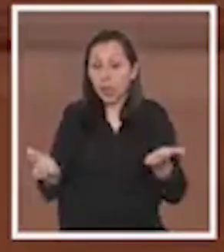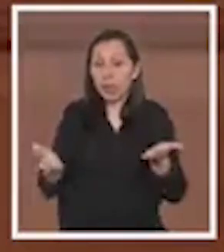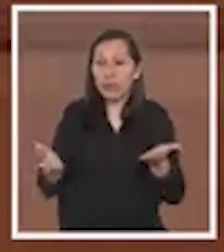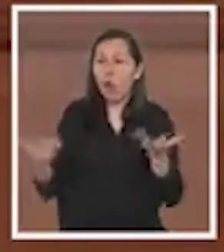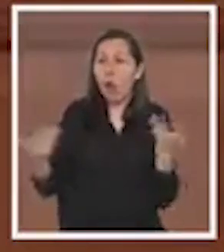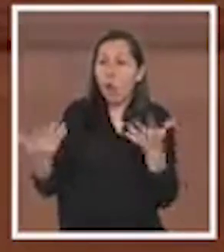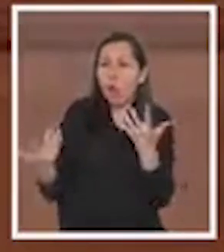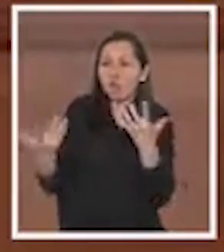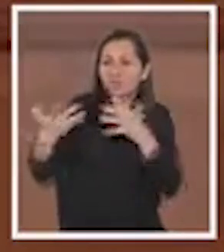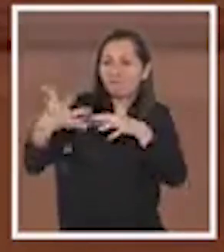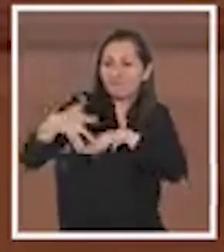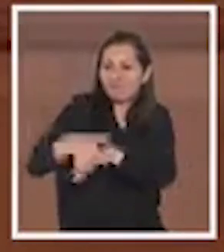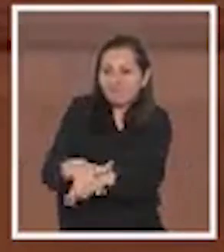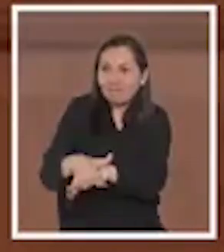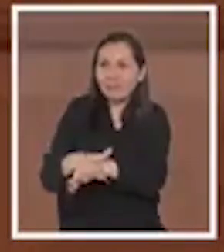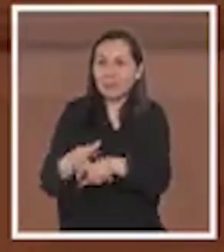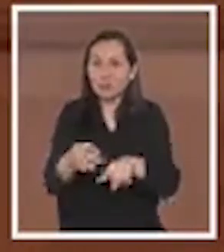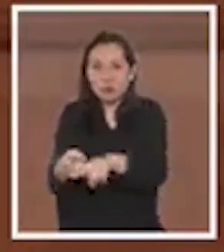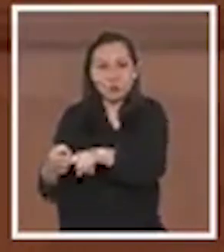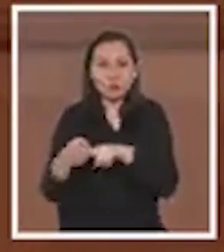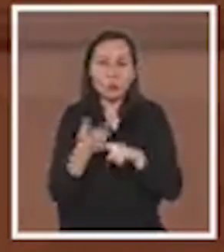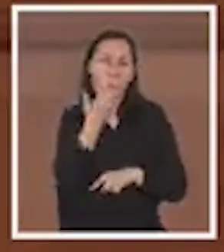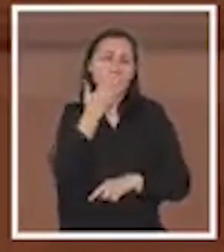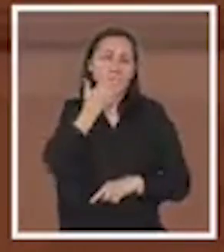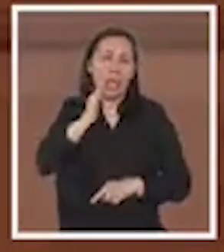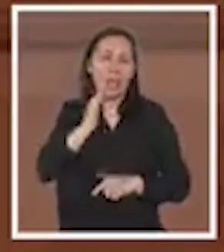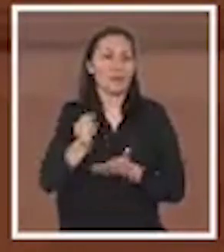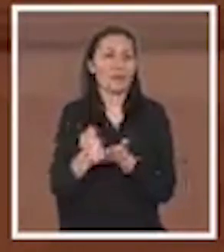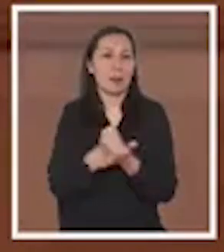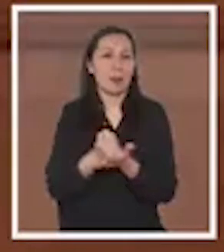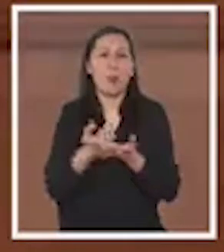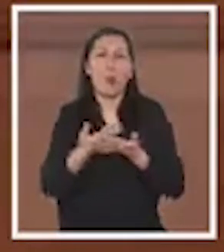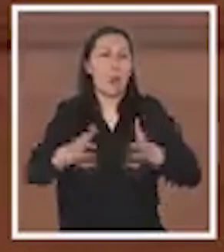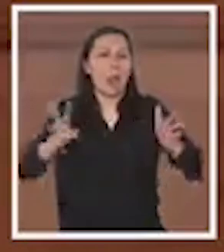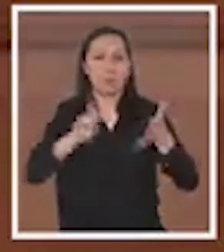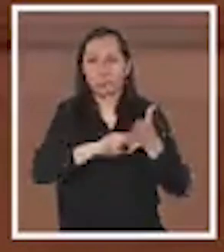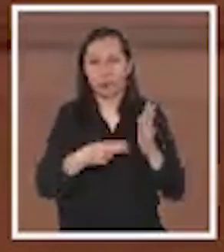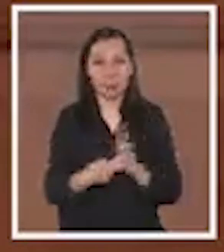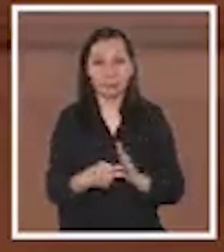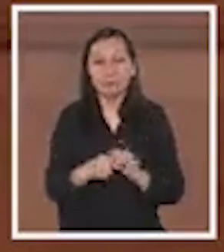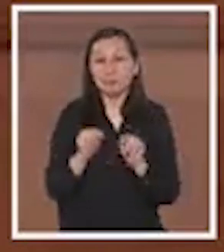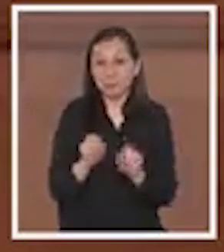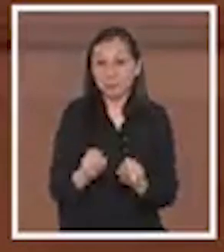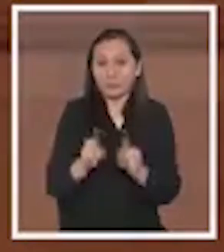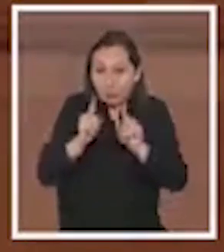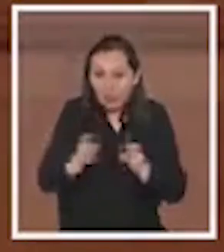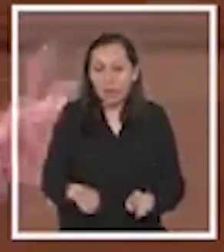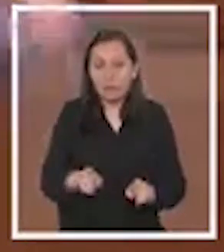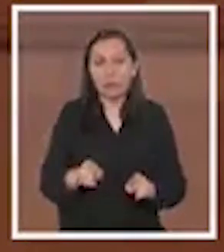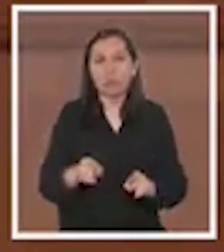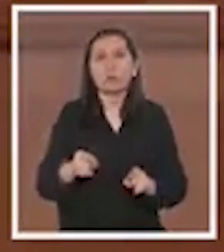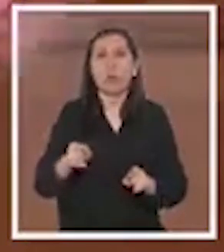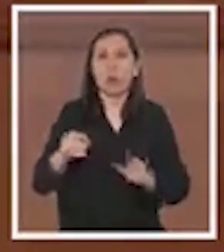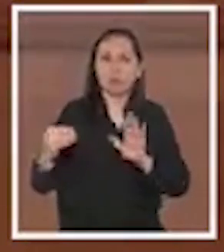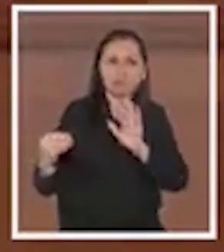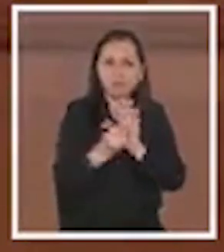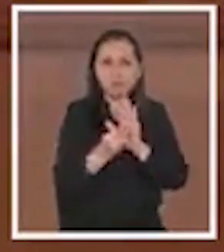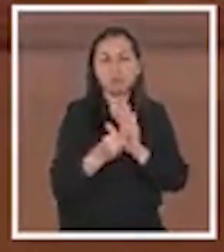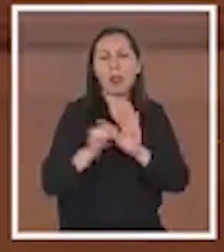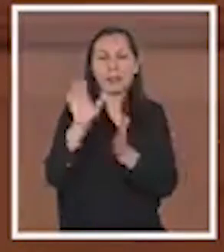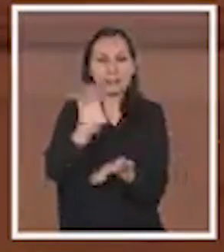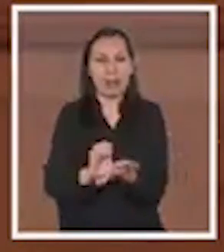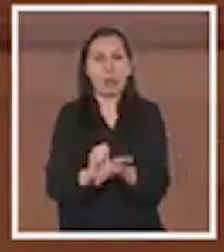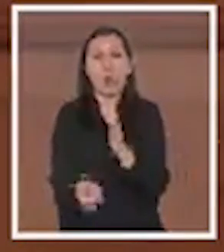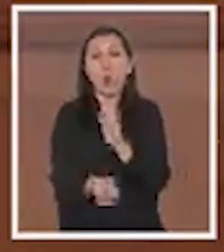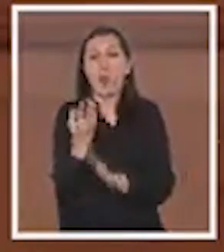crear tejido social, es el mejor antídoto contra cualquier crisis. Y eso es algo que debemos establecerlo como política de Estado, por eso se creó la